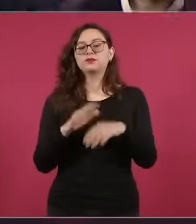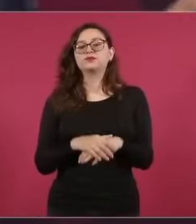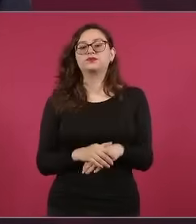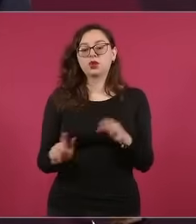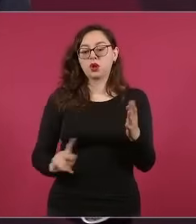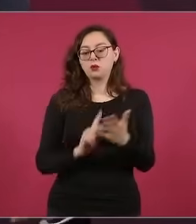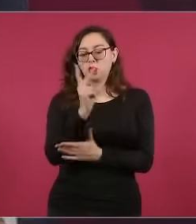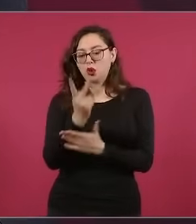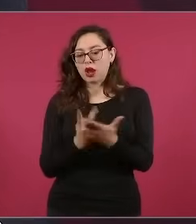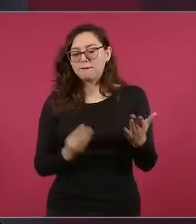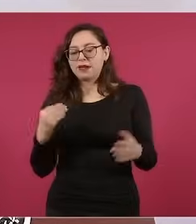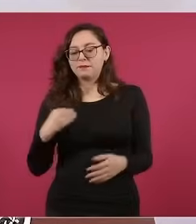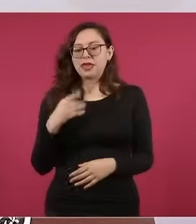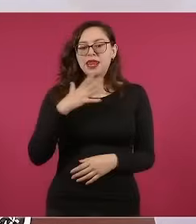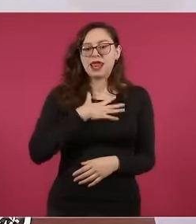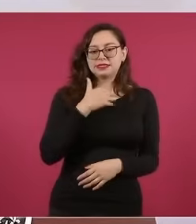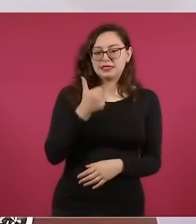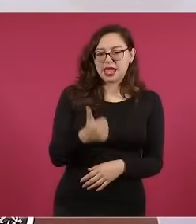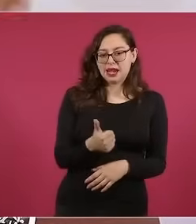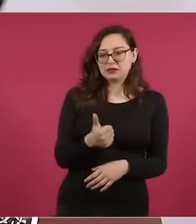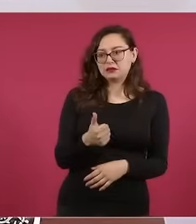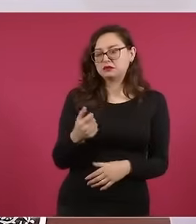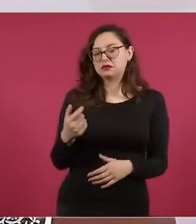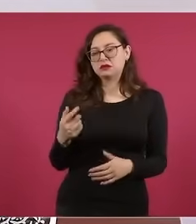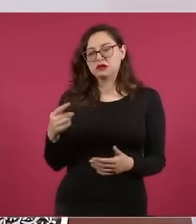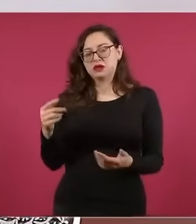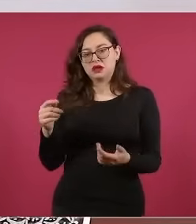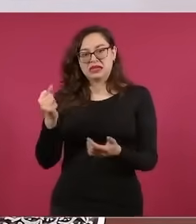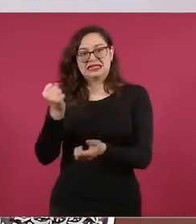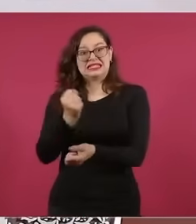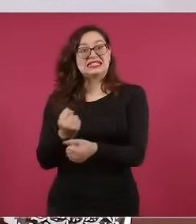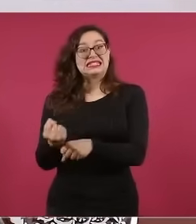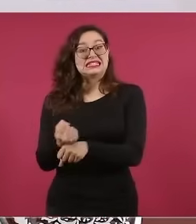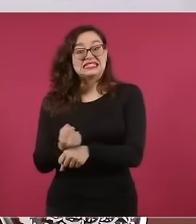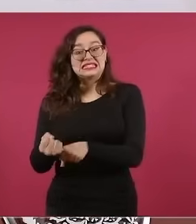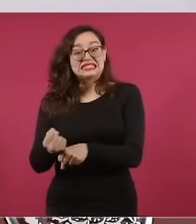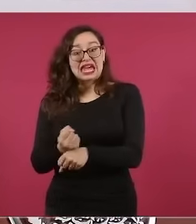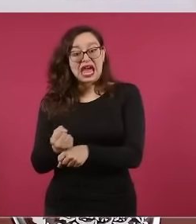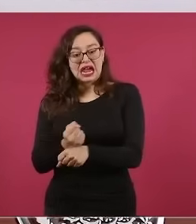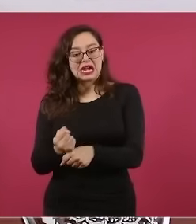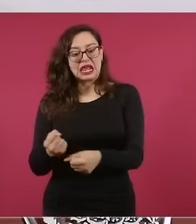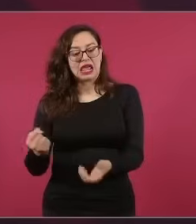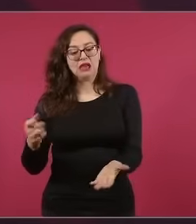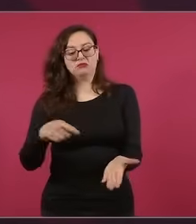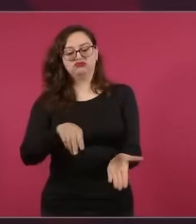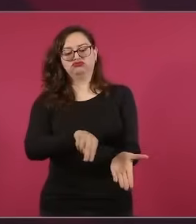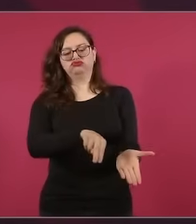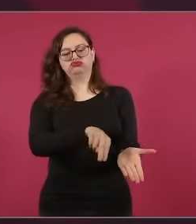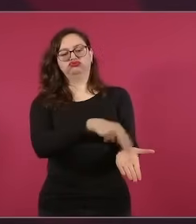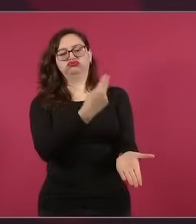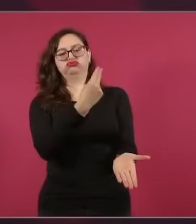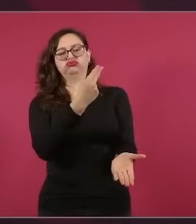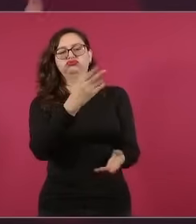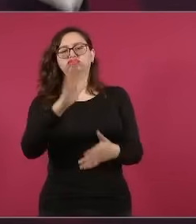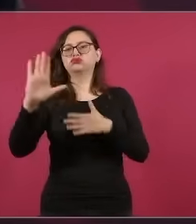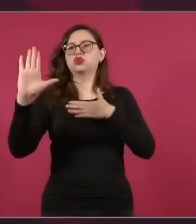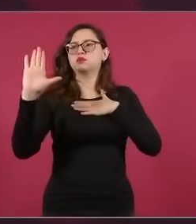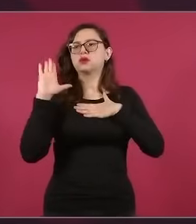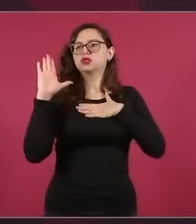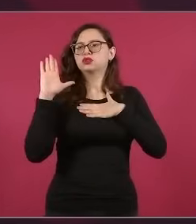Pasa la elección y dice el presidente de un partido del bloque conservador: